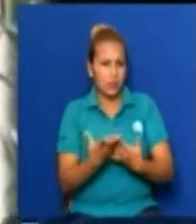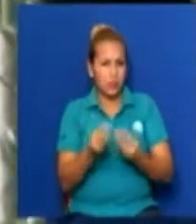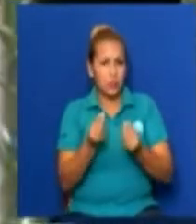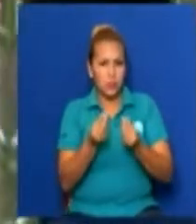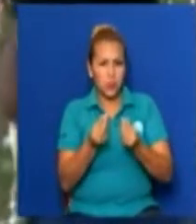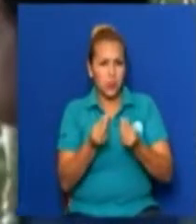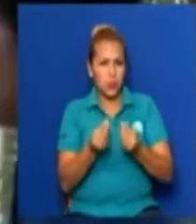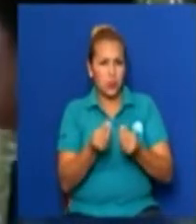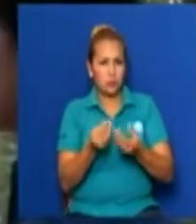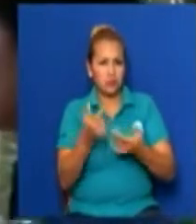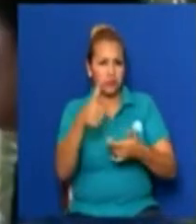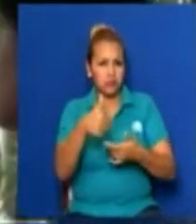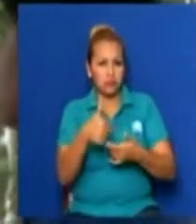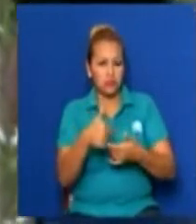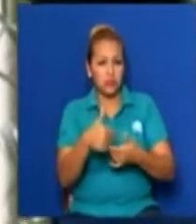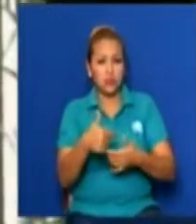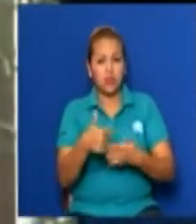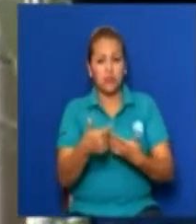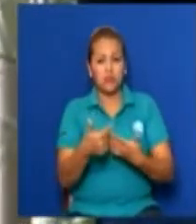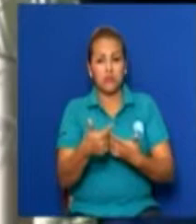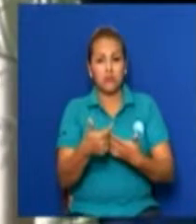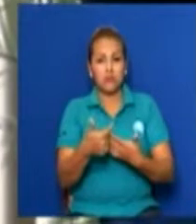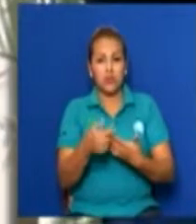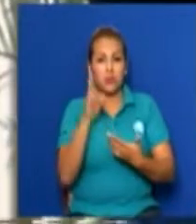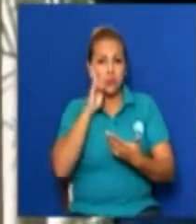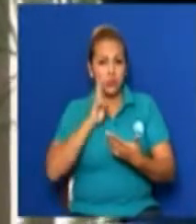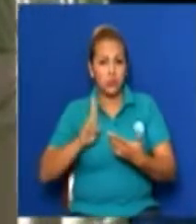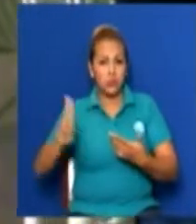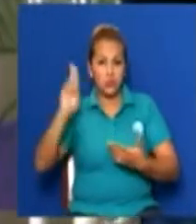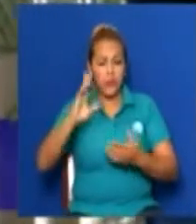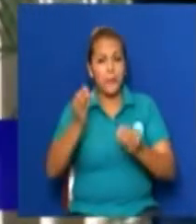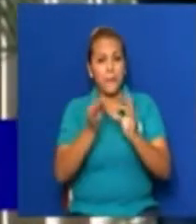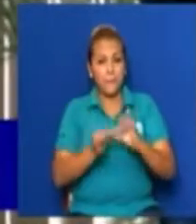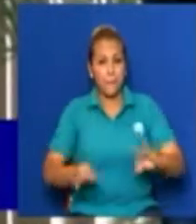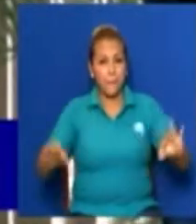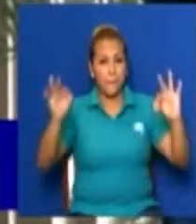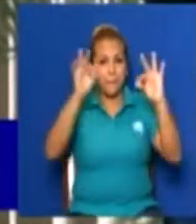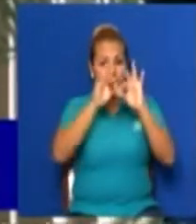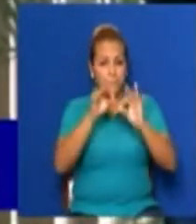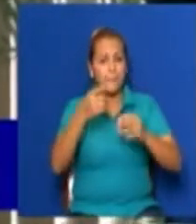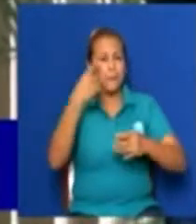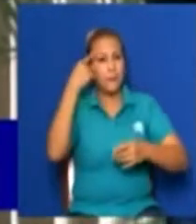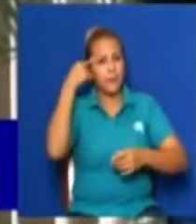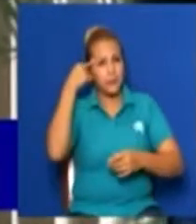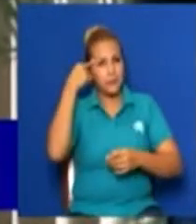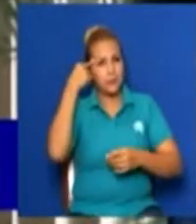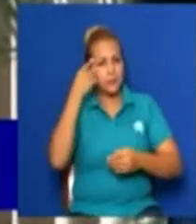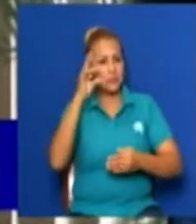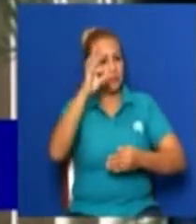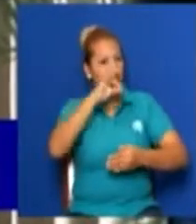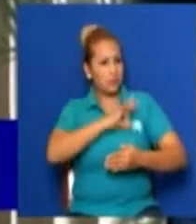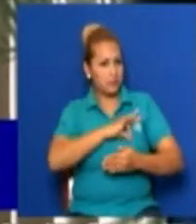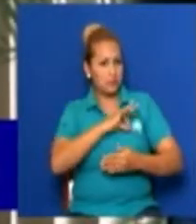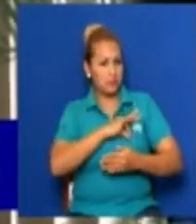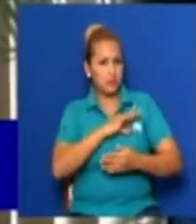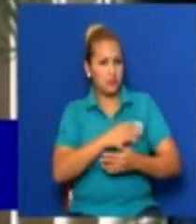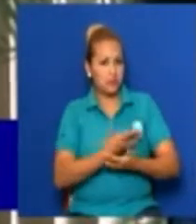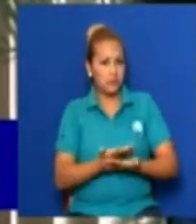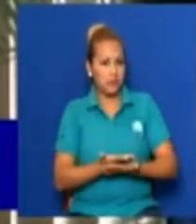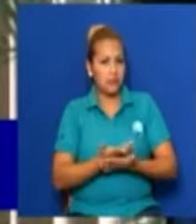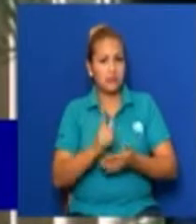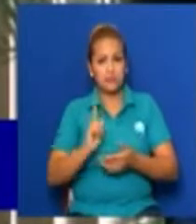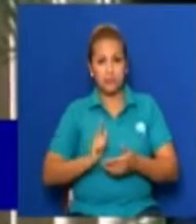tiene mucho que ver, porque estas mediciones y estos análisis de salariales y eso